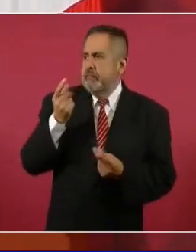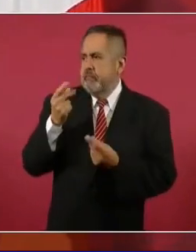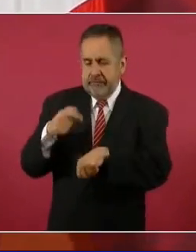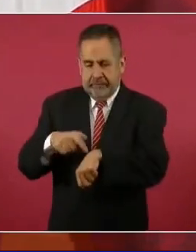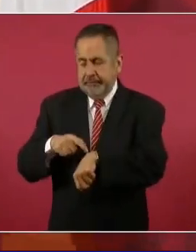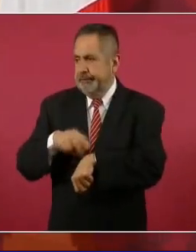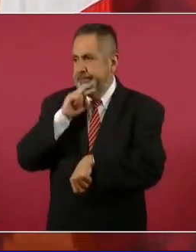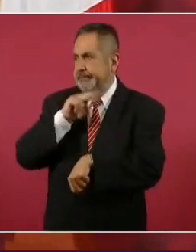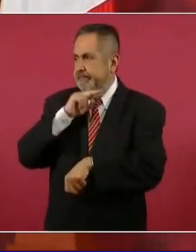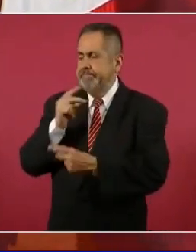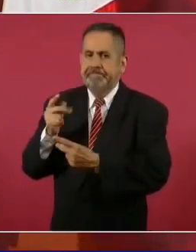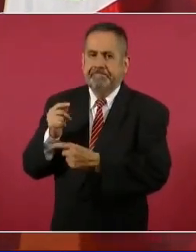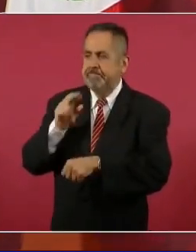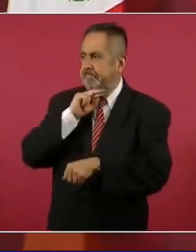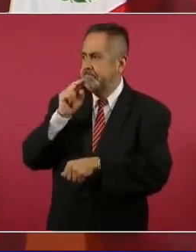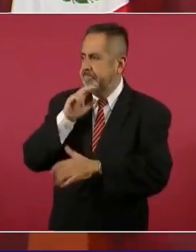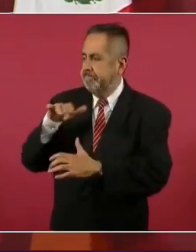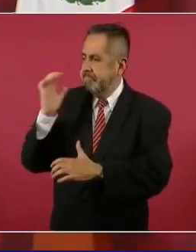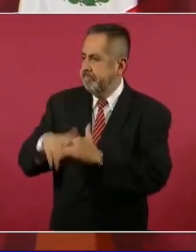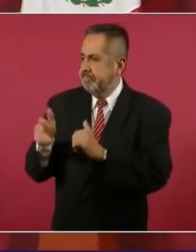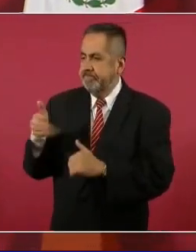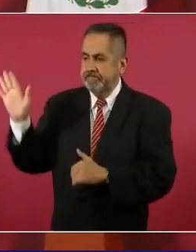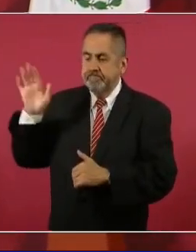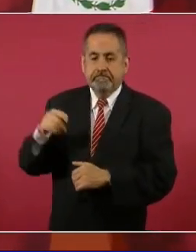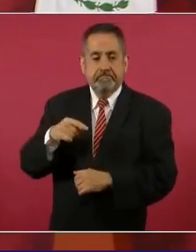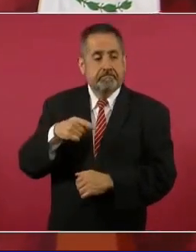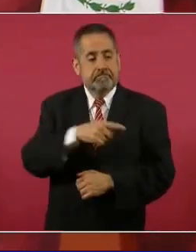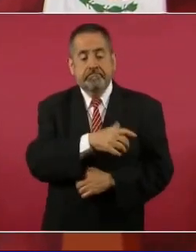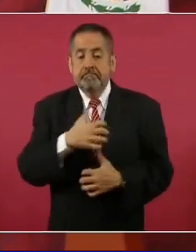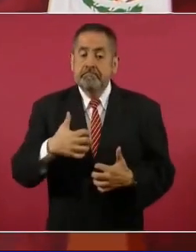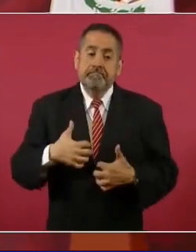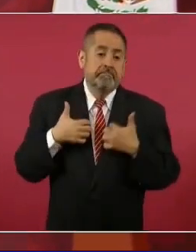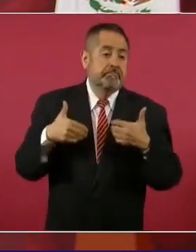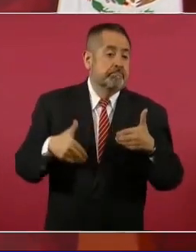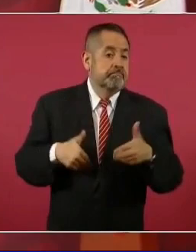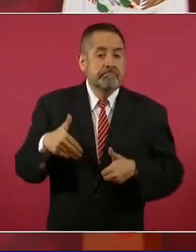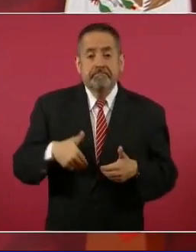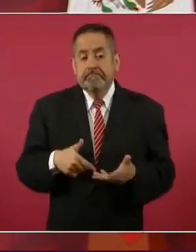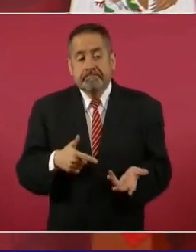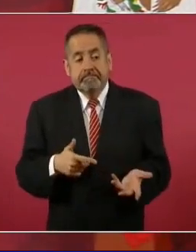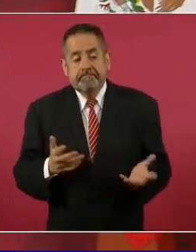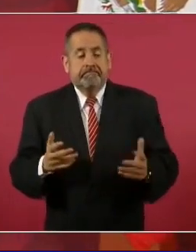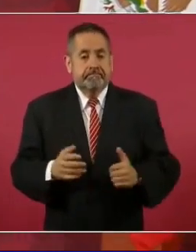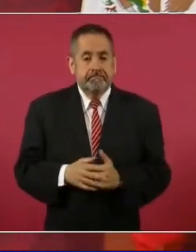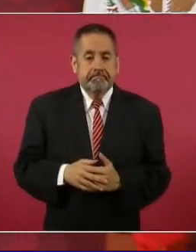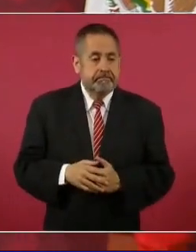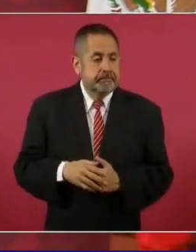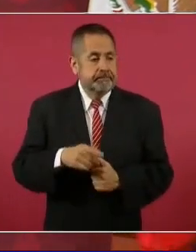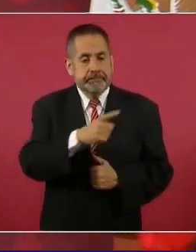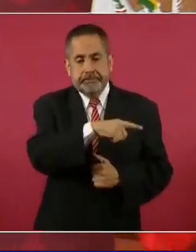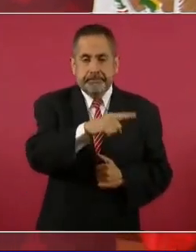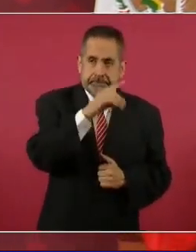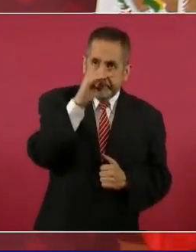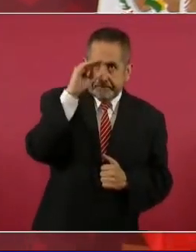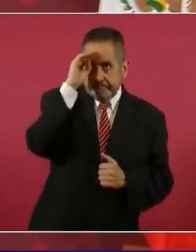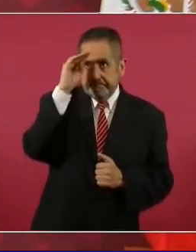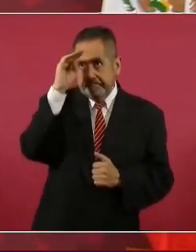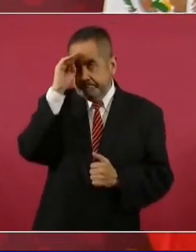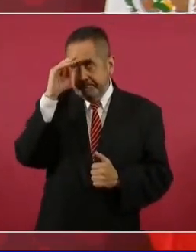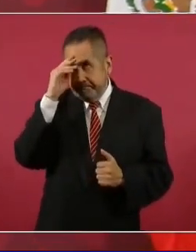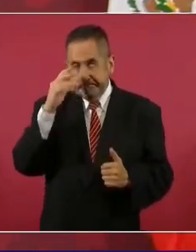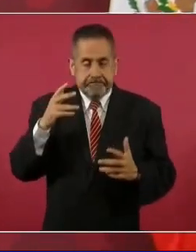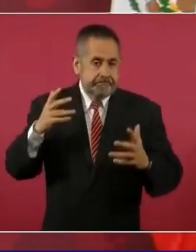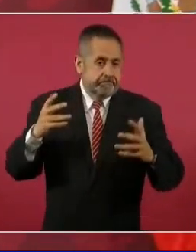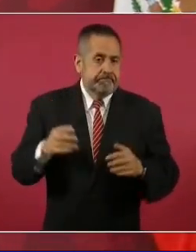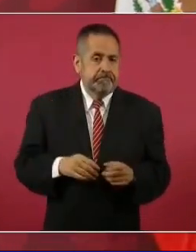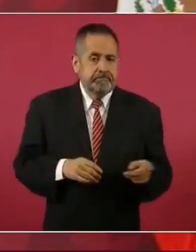terminara, les molesta mucho y además están pensando